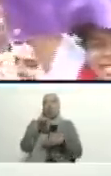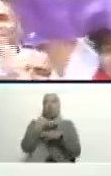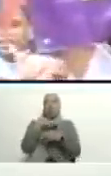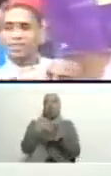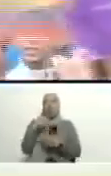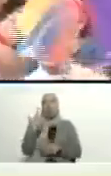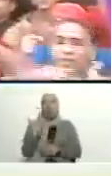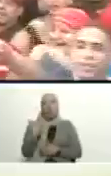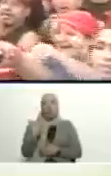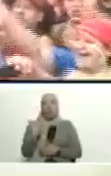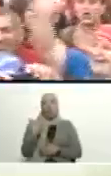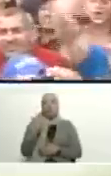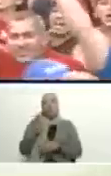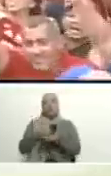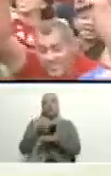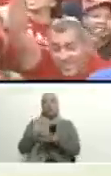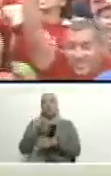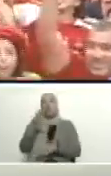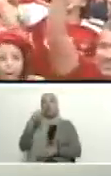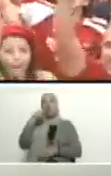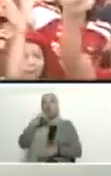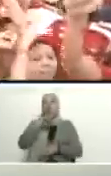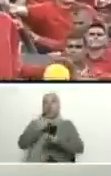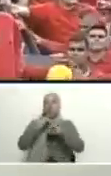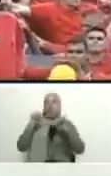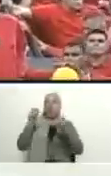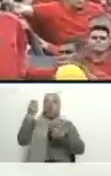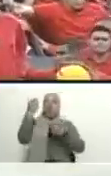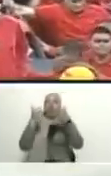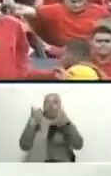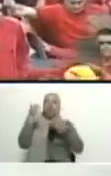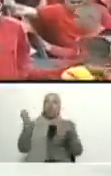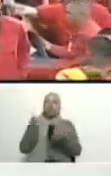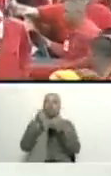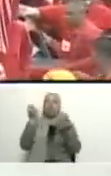3 y el jueves 4 de octubre, cierre de campaña electoral.